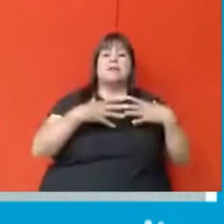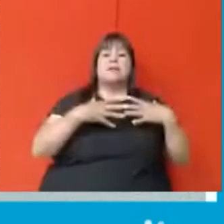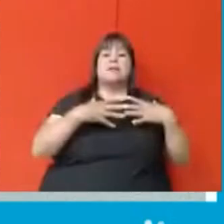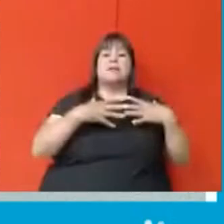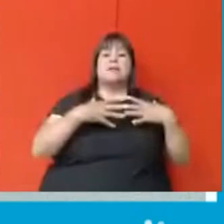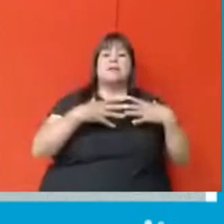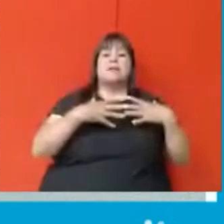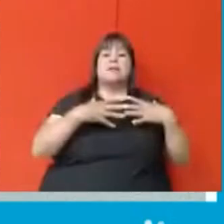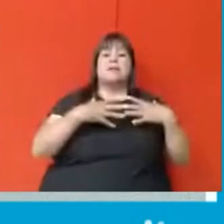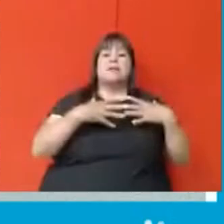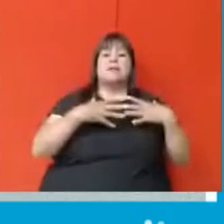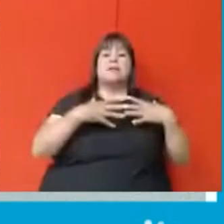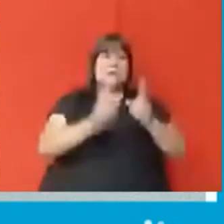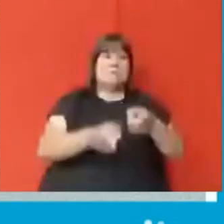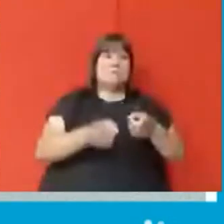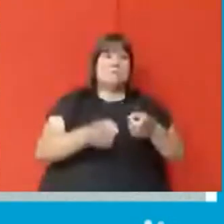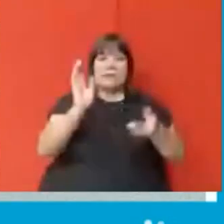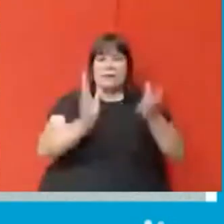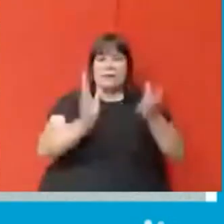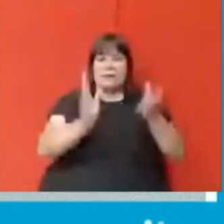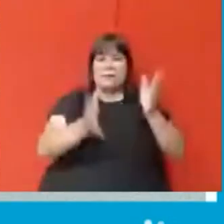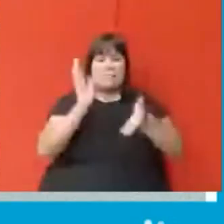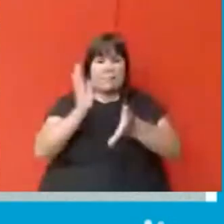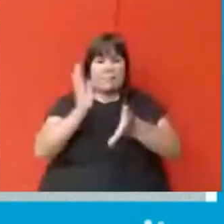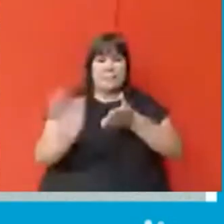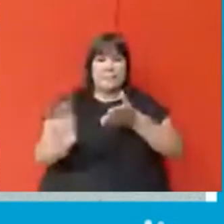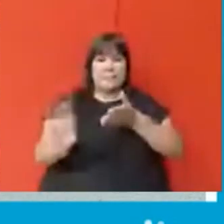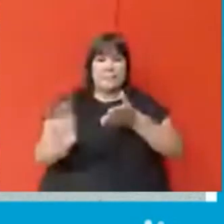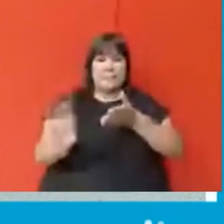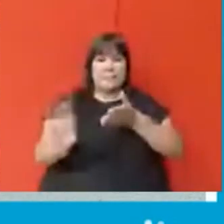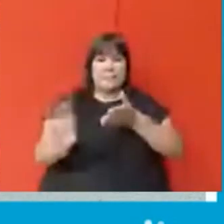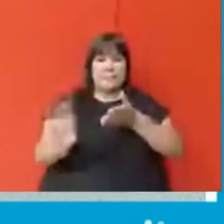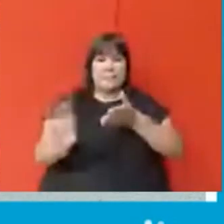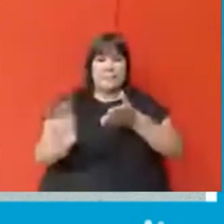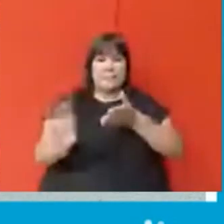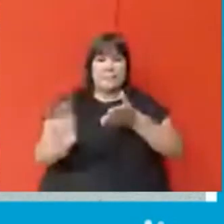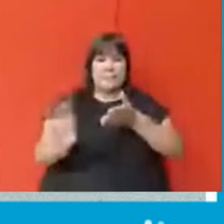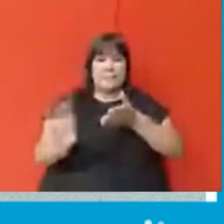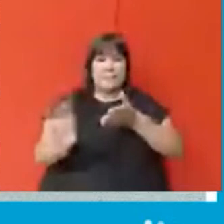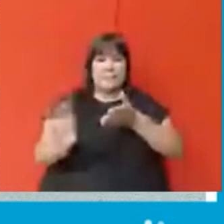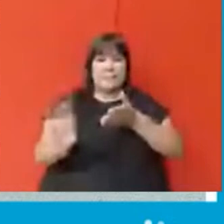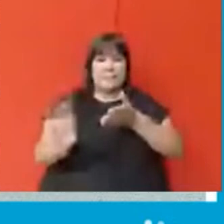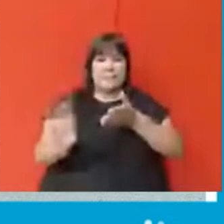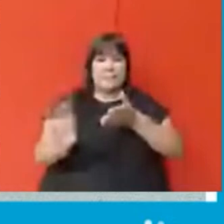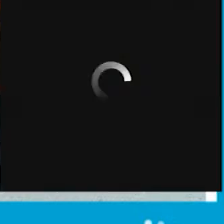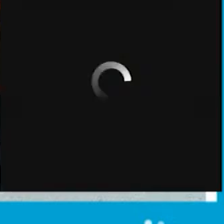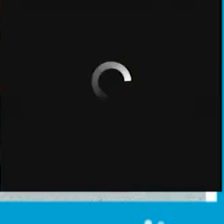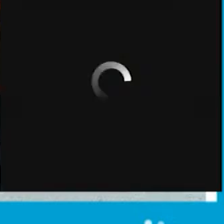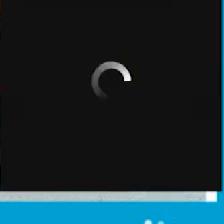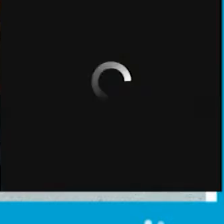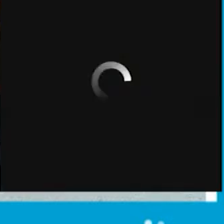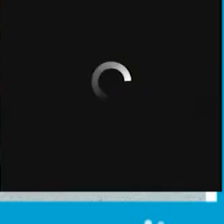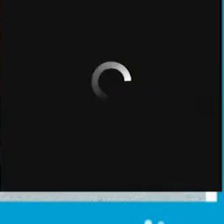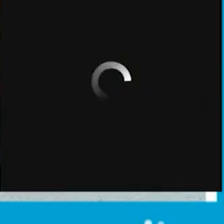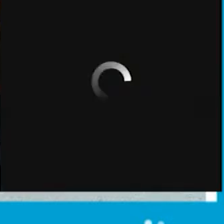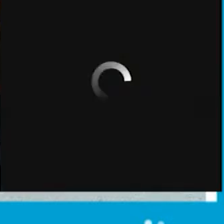no se hace una denuncia. O sea, el médico tiene obligado, el médico tiene la obligación, no por la convención, de hacer